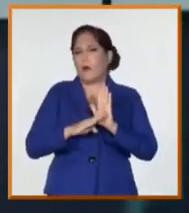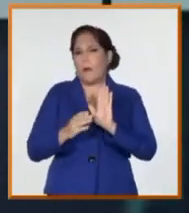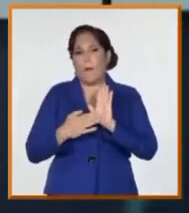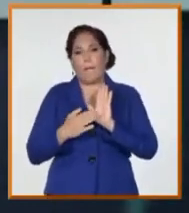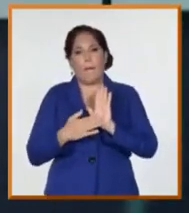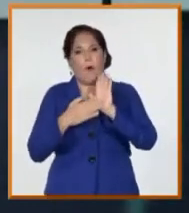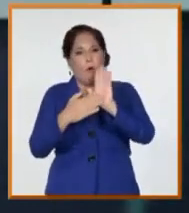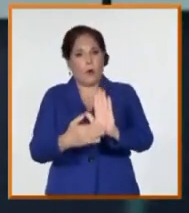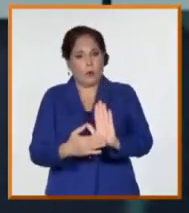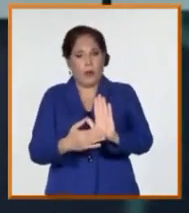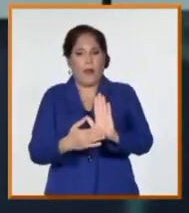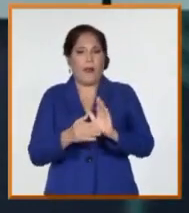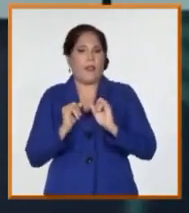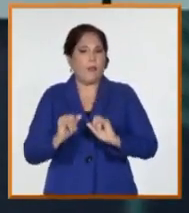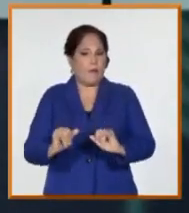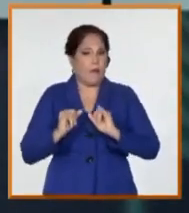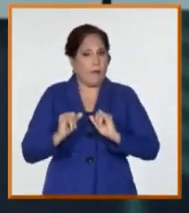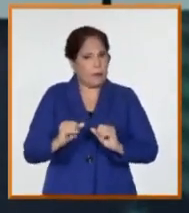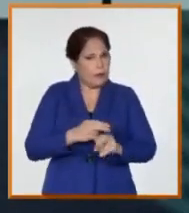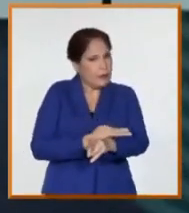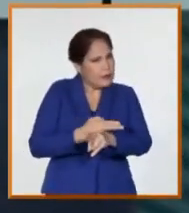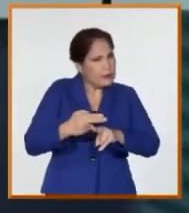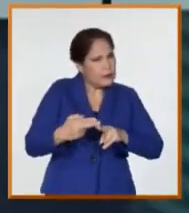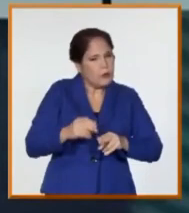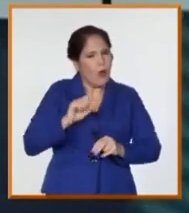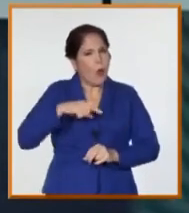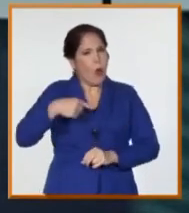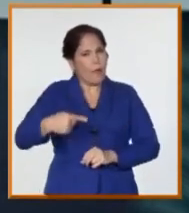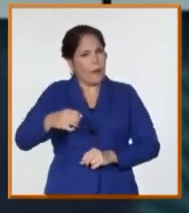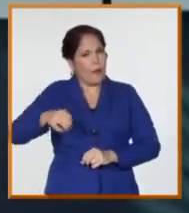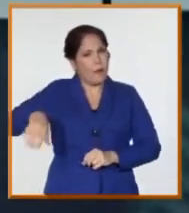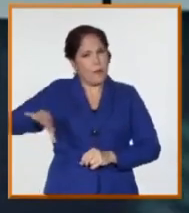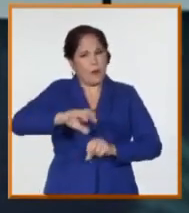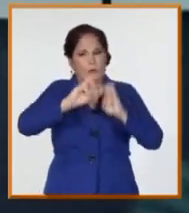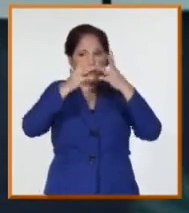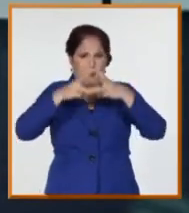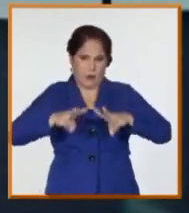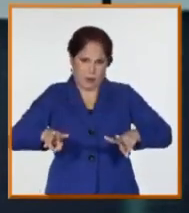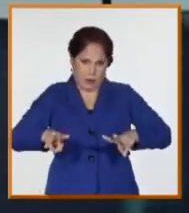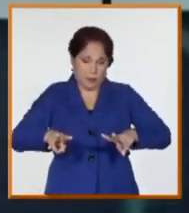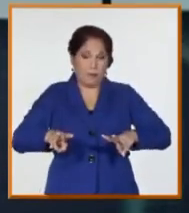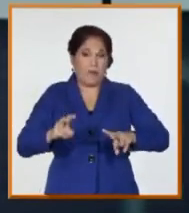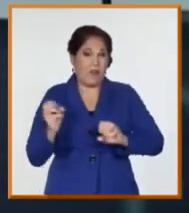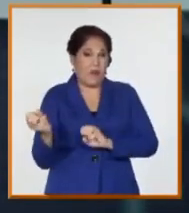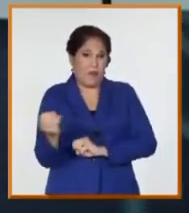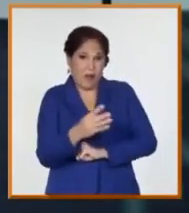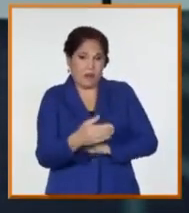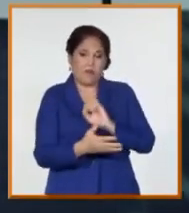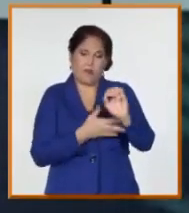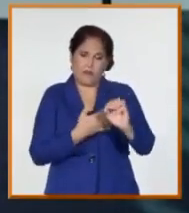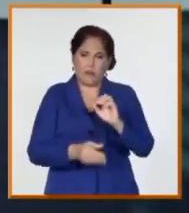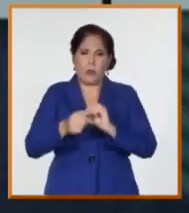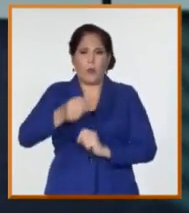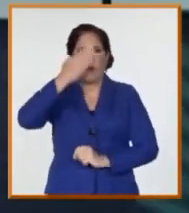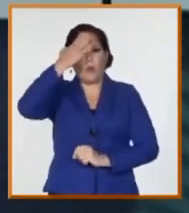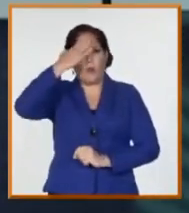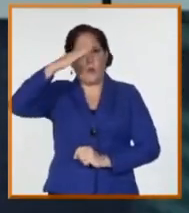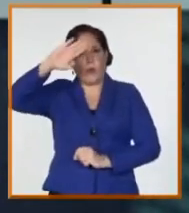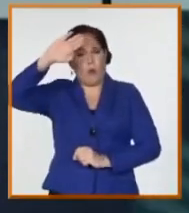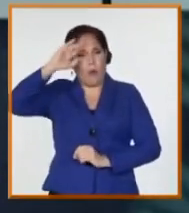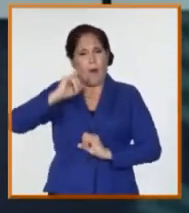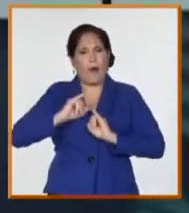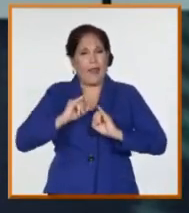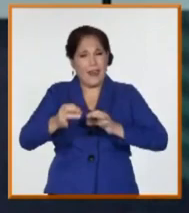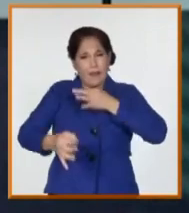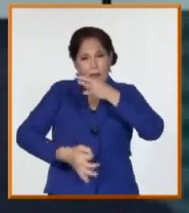con todos los matices las noticias los hechos las matrices de opinión que circulan en los medios y en las redes sobre la realidad cubana vamos a rasgar la